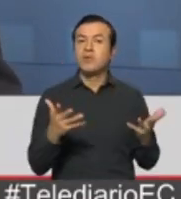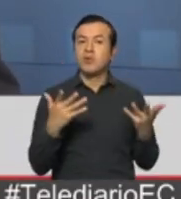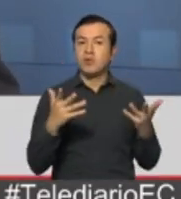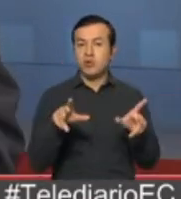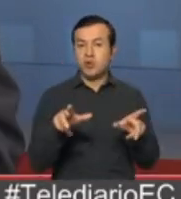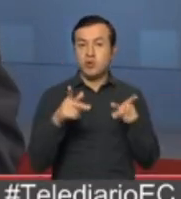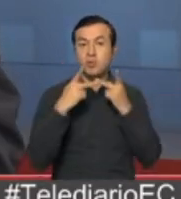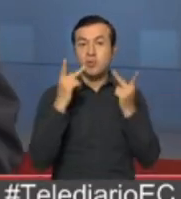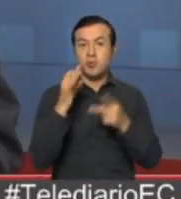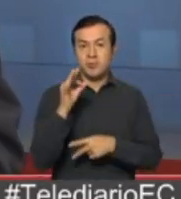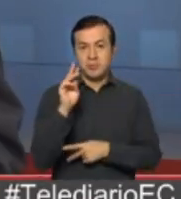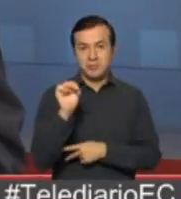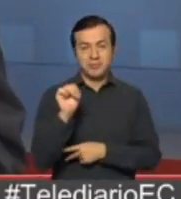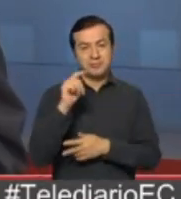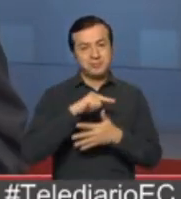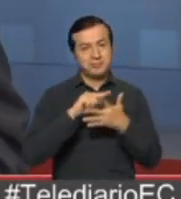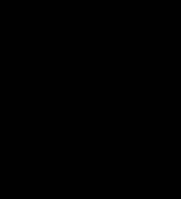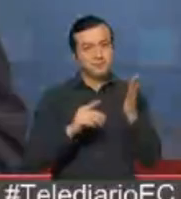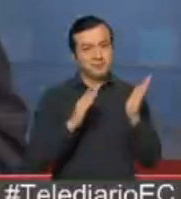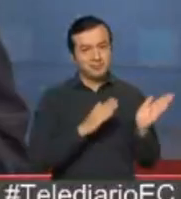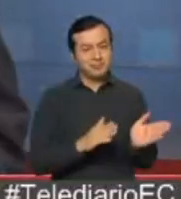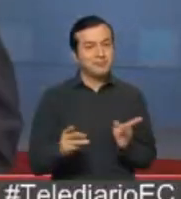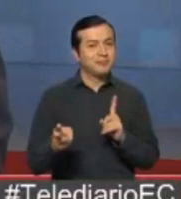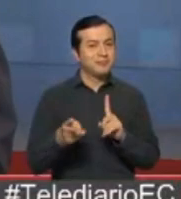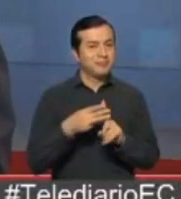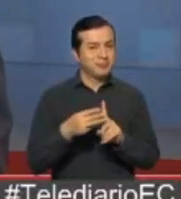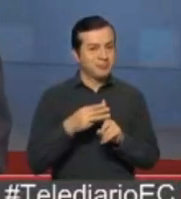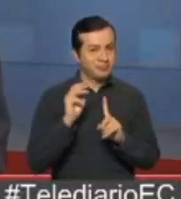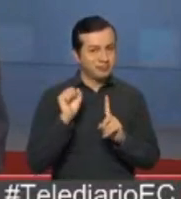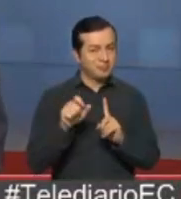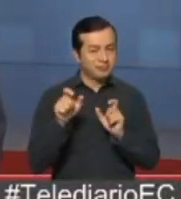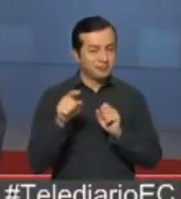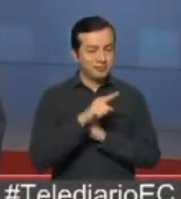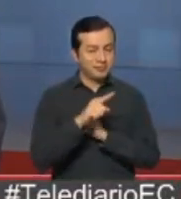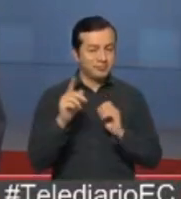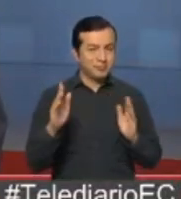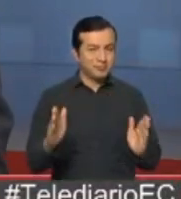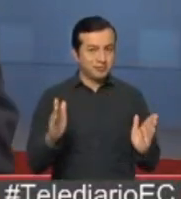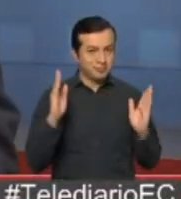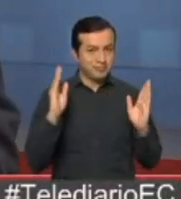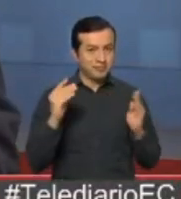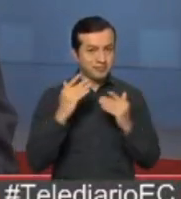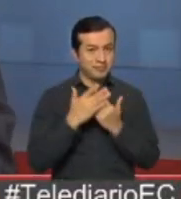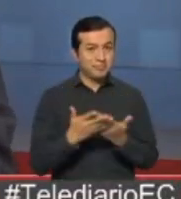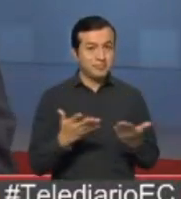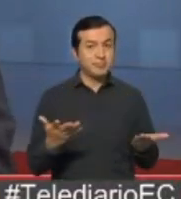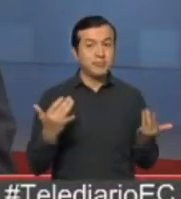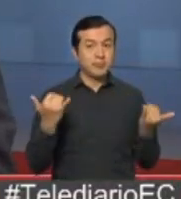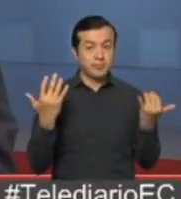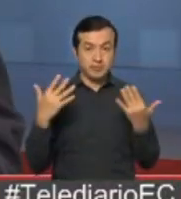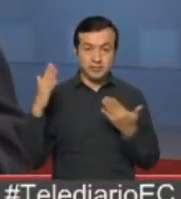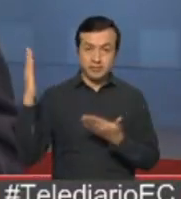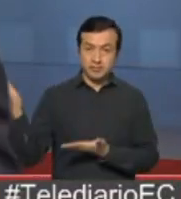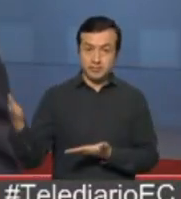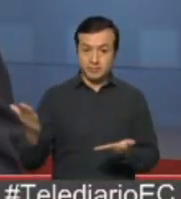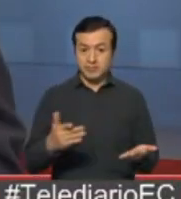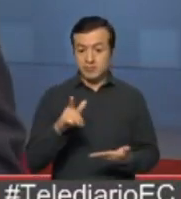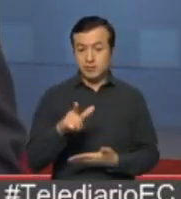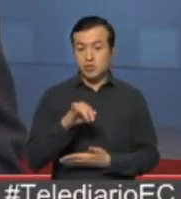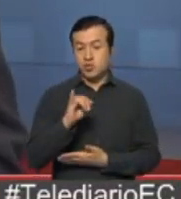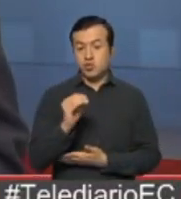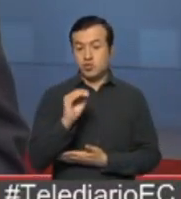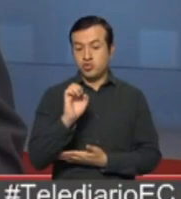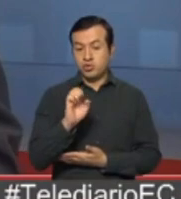pública fm y en las diferentes plataformas digitales de los medios públicos del ecuador a esta hora quiero dar la bienvenida a josé